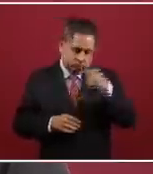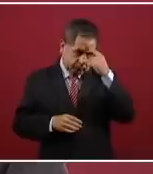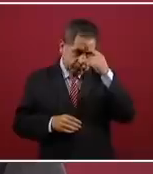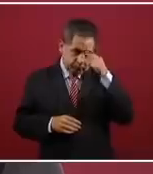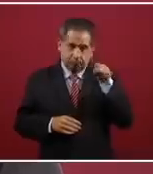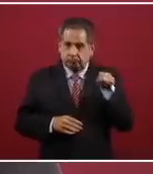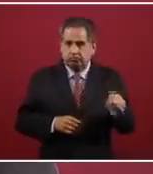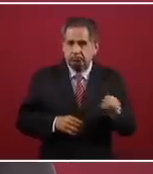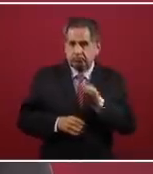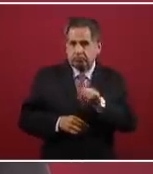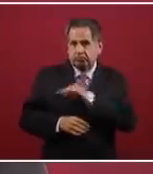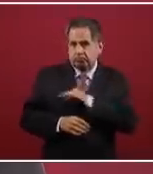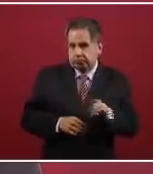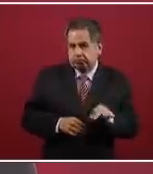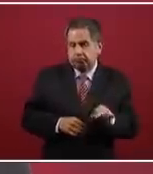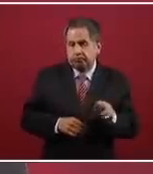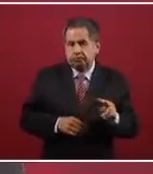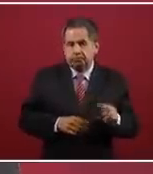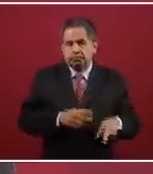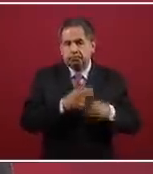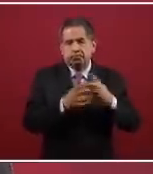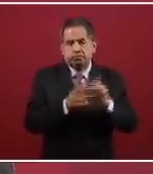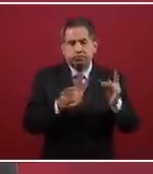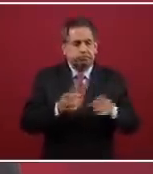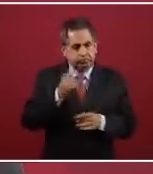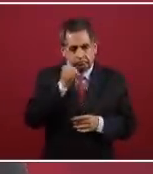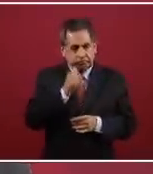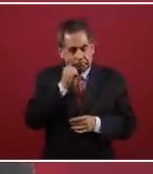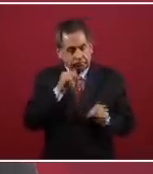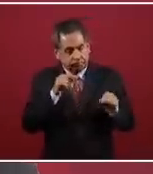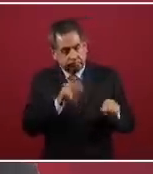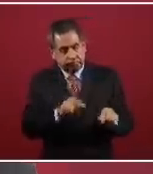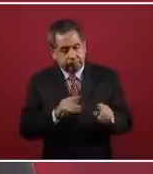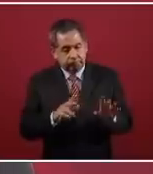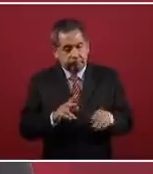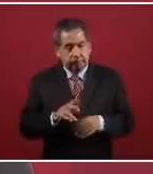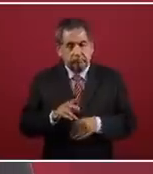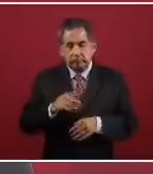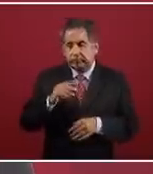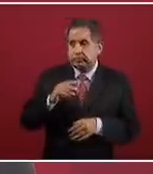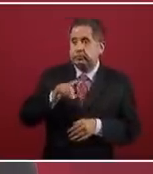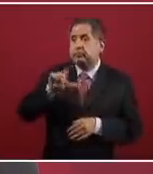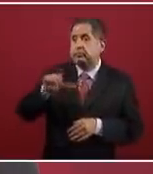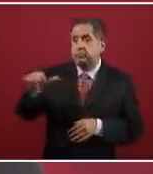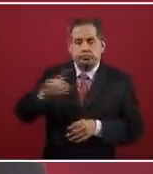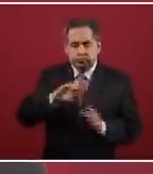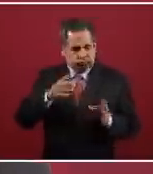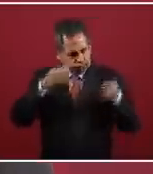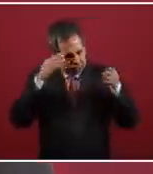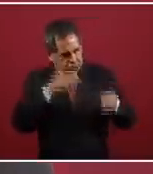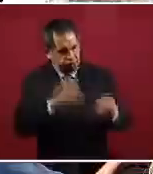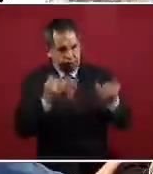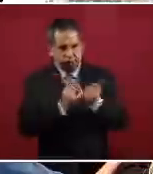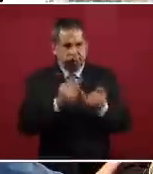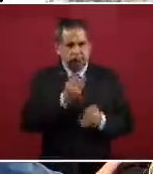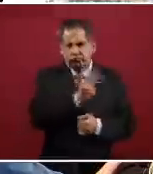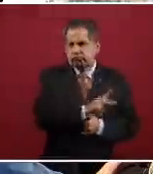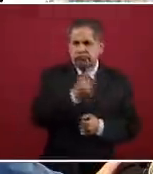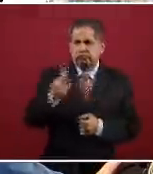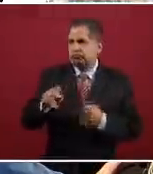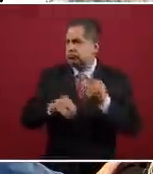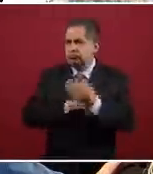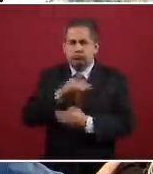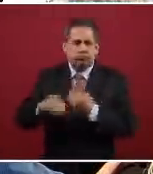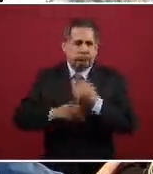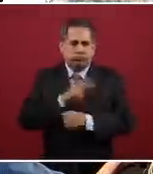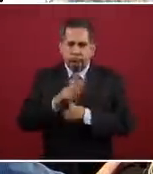Lo tenemos contemplado y vamos a estar ahí sin ninguna limitación para que tengan las mismas condiciones que tienen el resto